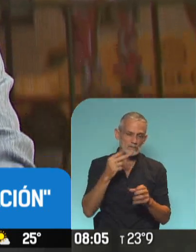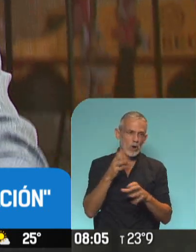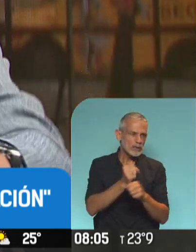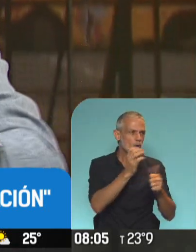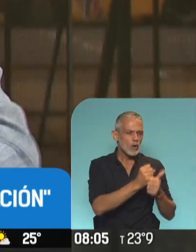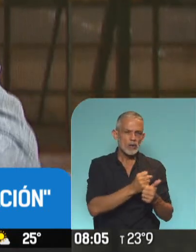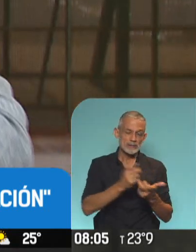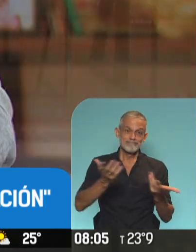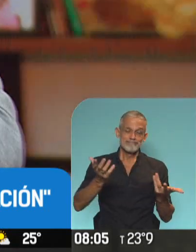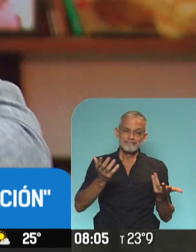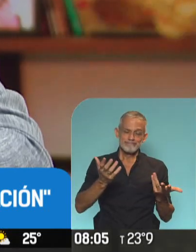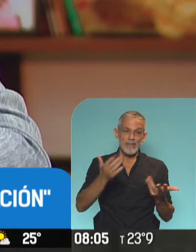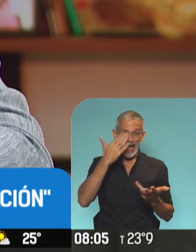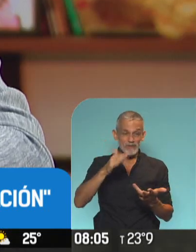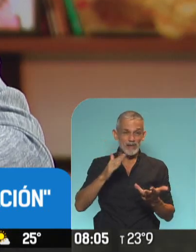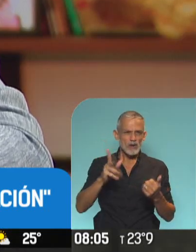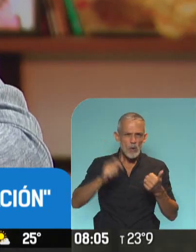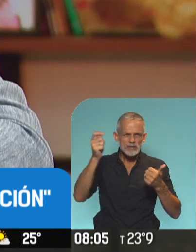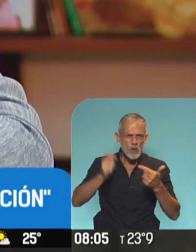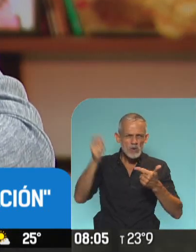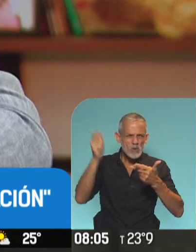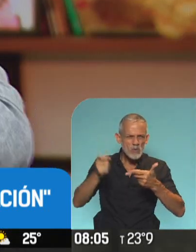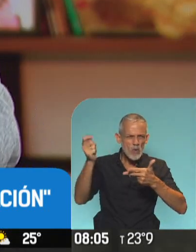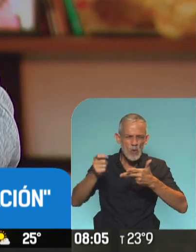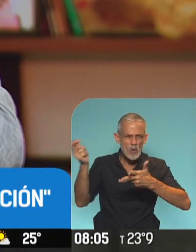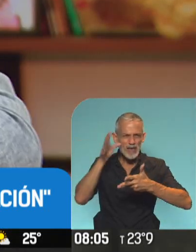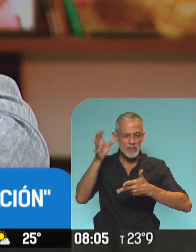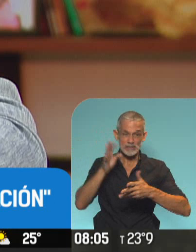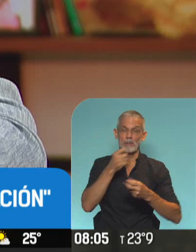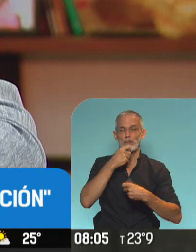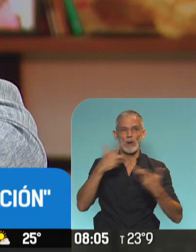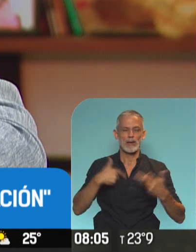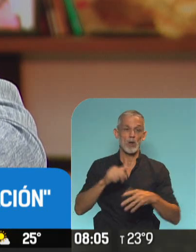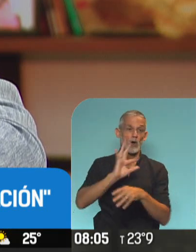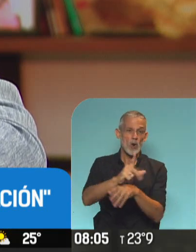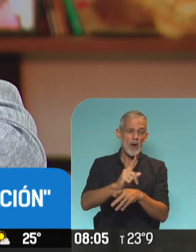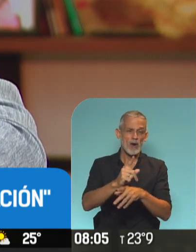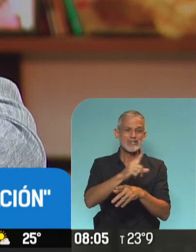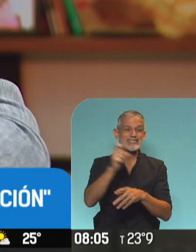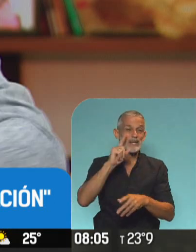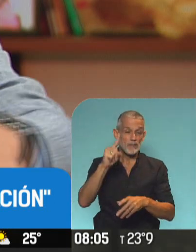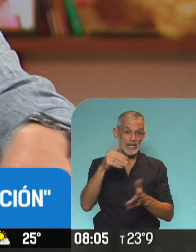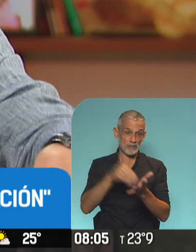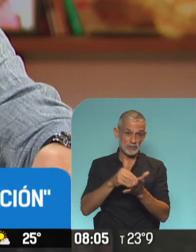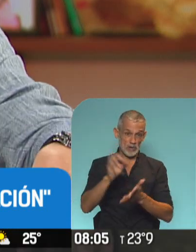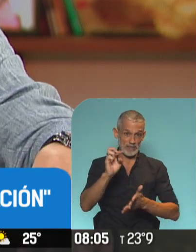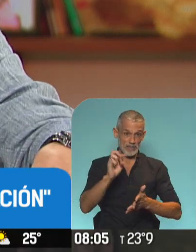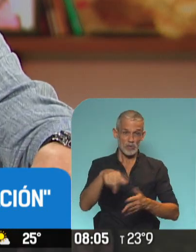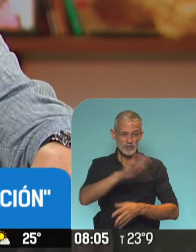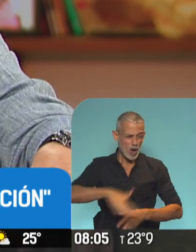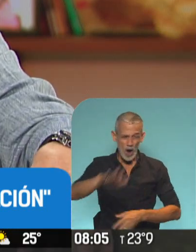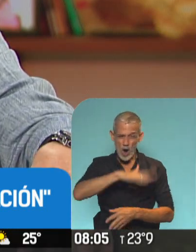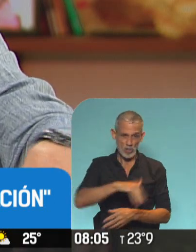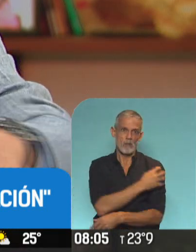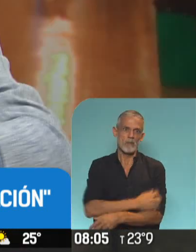Ajeno. Pero resulta que el lofer derrama porque a vos te robaron 100.000 millones de dólares, nos han empobrecido a